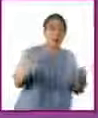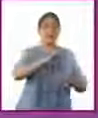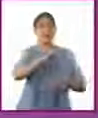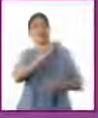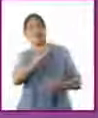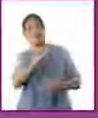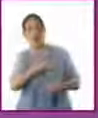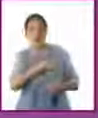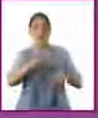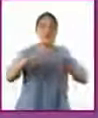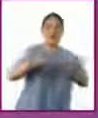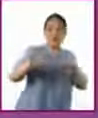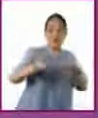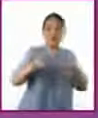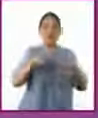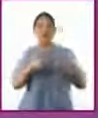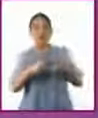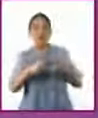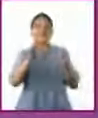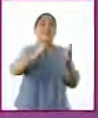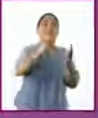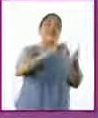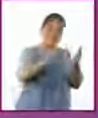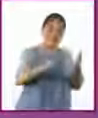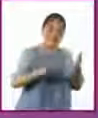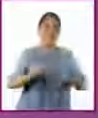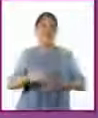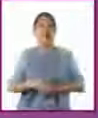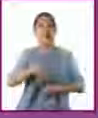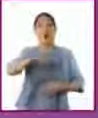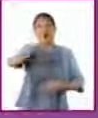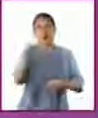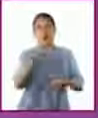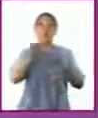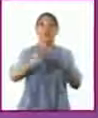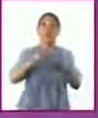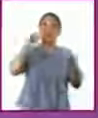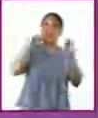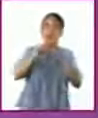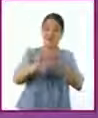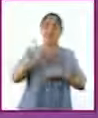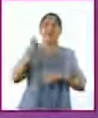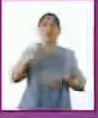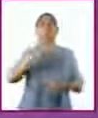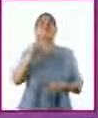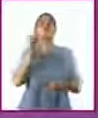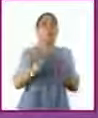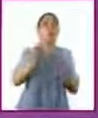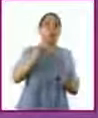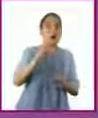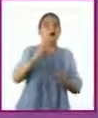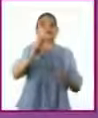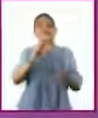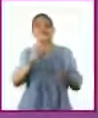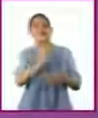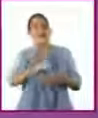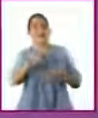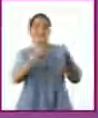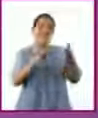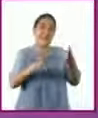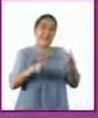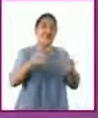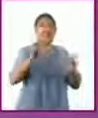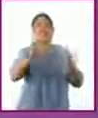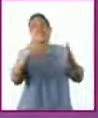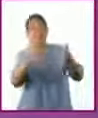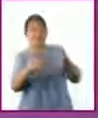geografía, matemáticas y literatura. En el de más allá, los textos llamados de entretenimiento, como los de